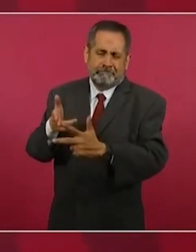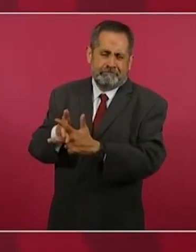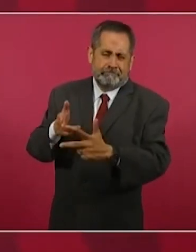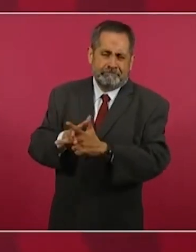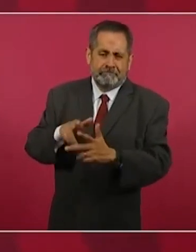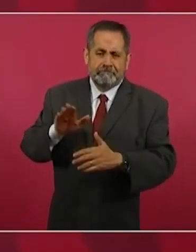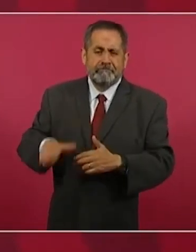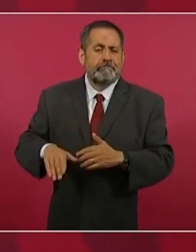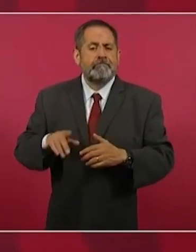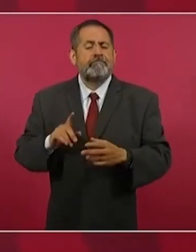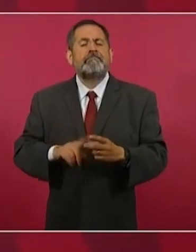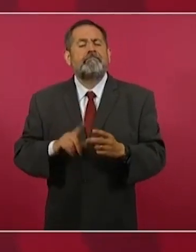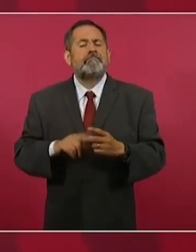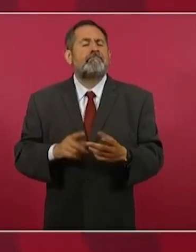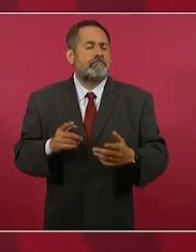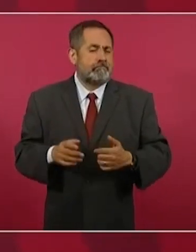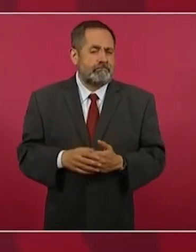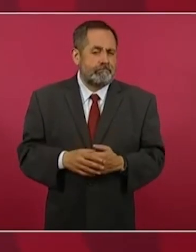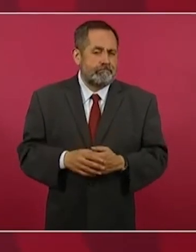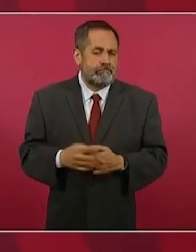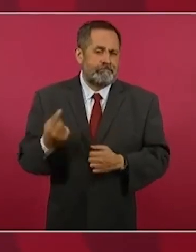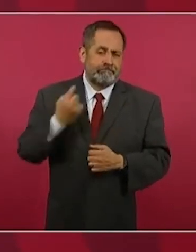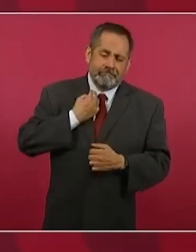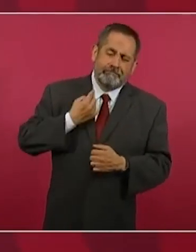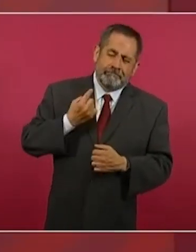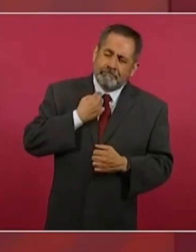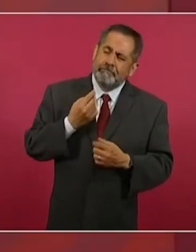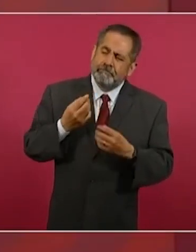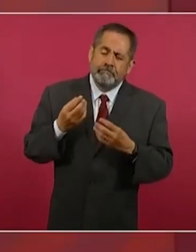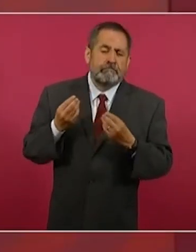lo sé 'hemos